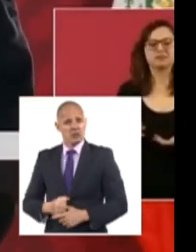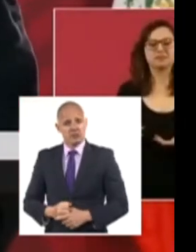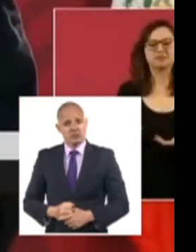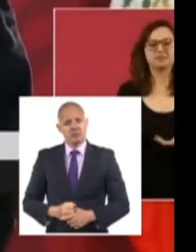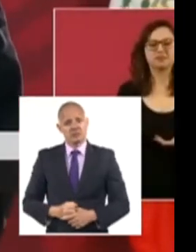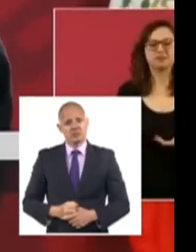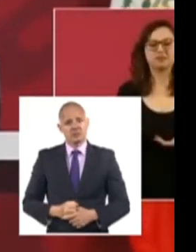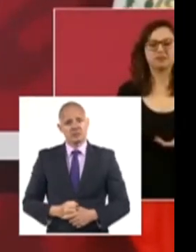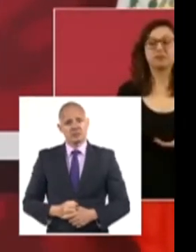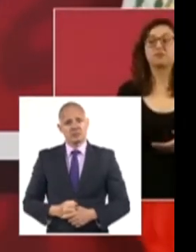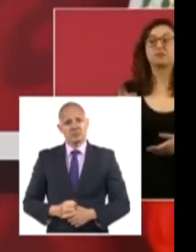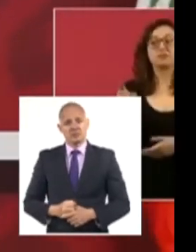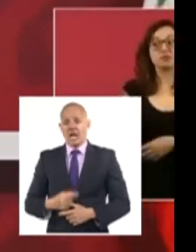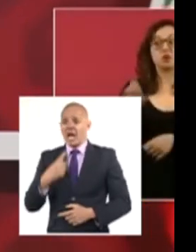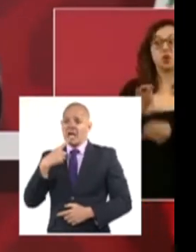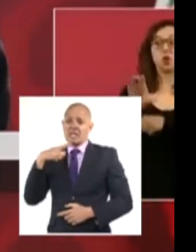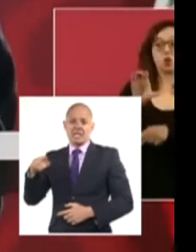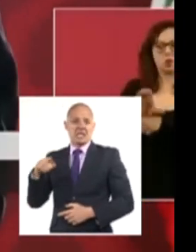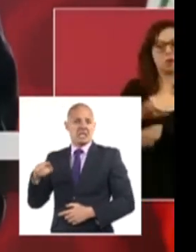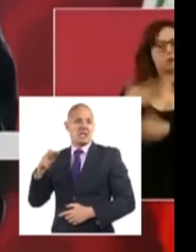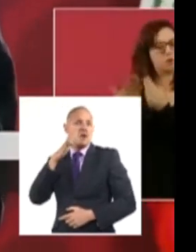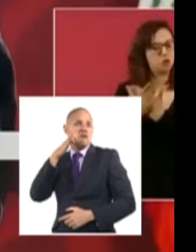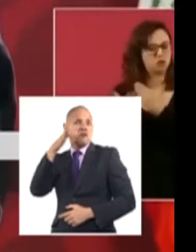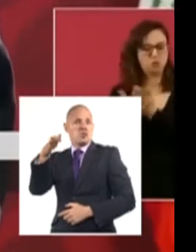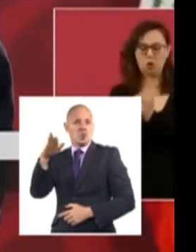colombia va a ser como venezuela